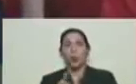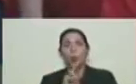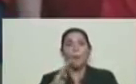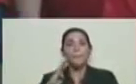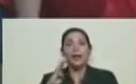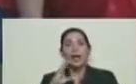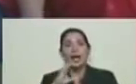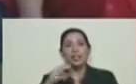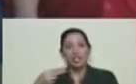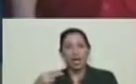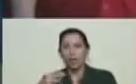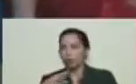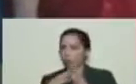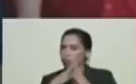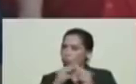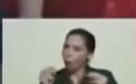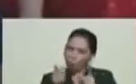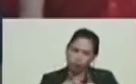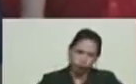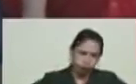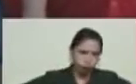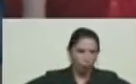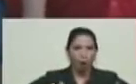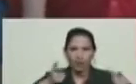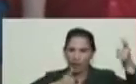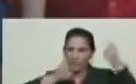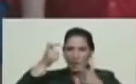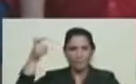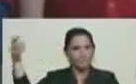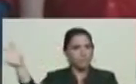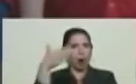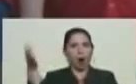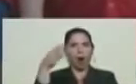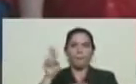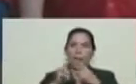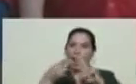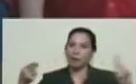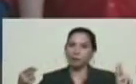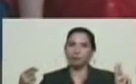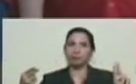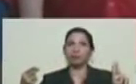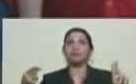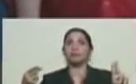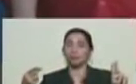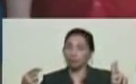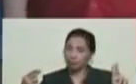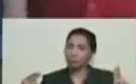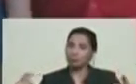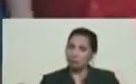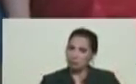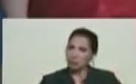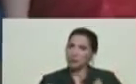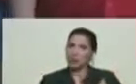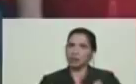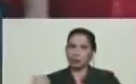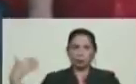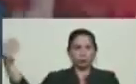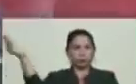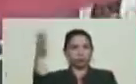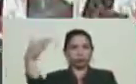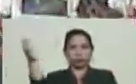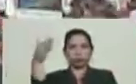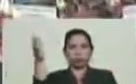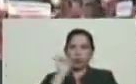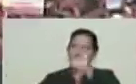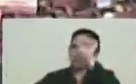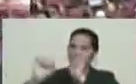En todos los rincones, el chavismo debe tener la bandera de la paz y de la convivencia enarbolada para